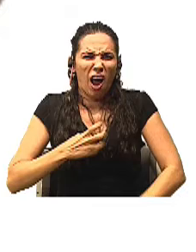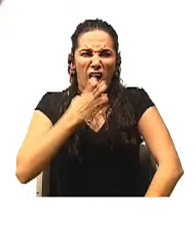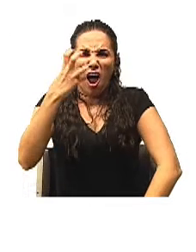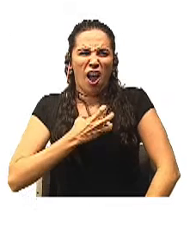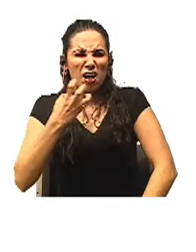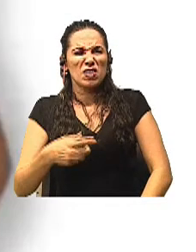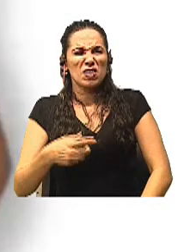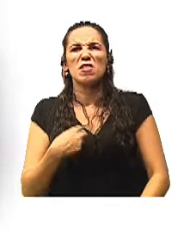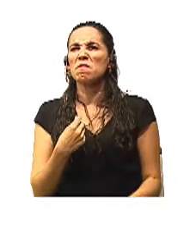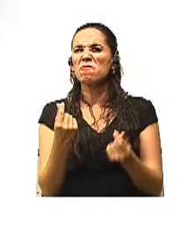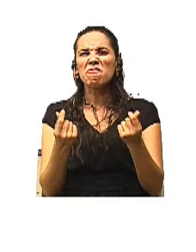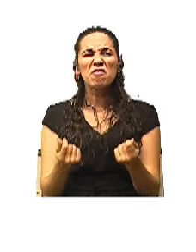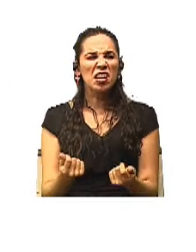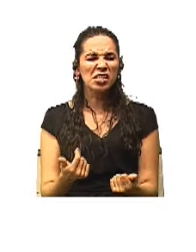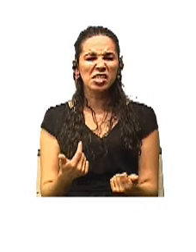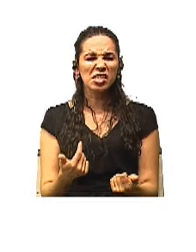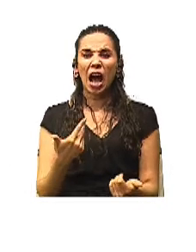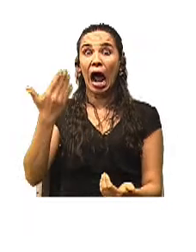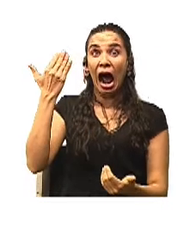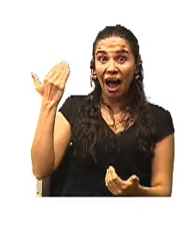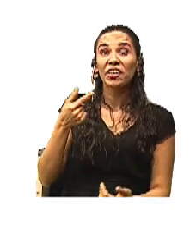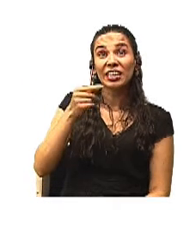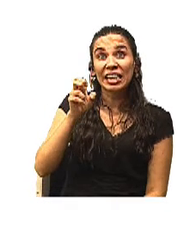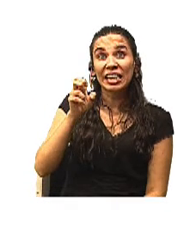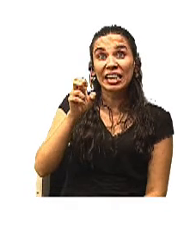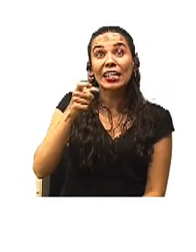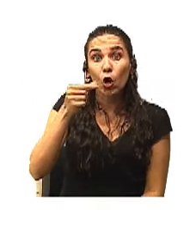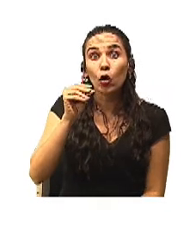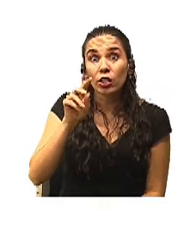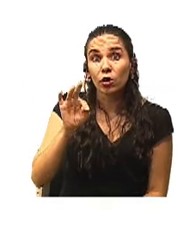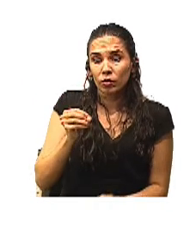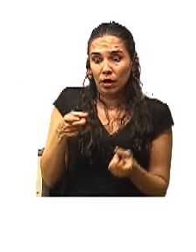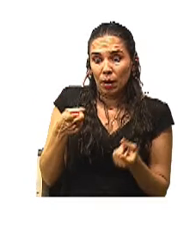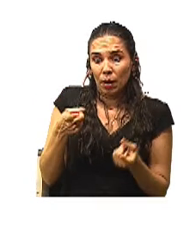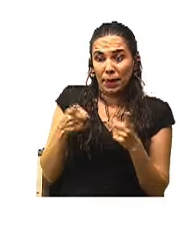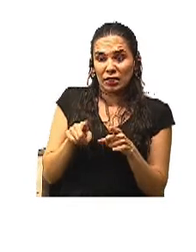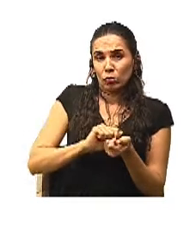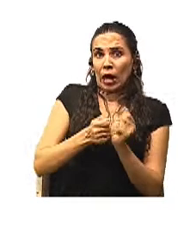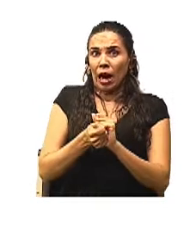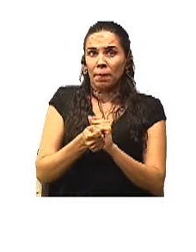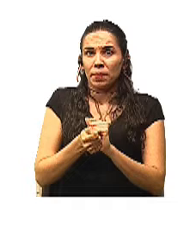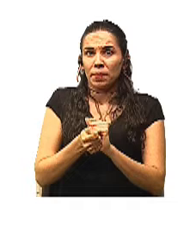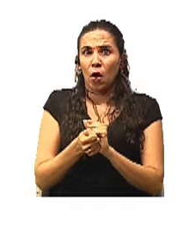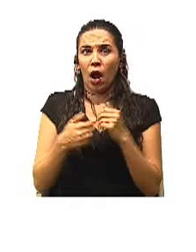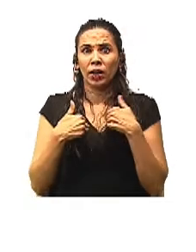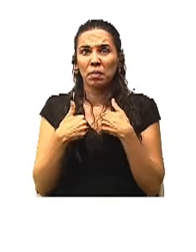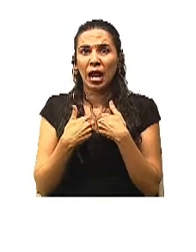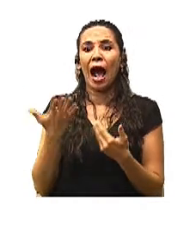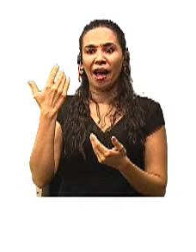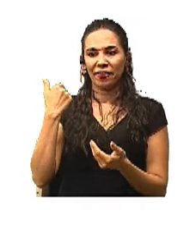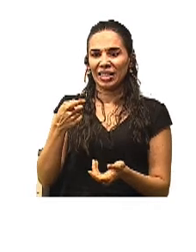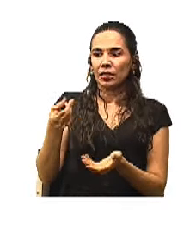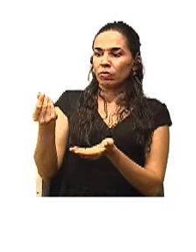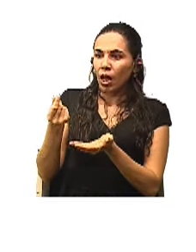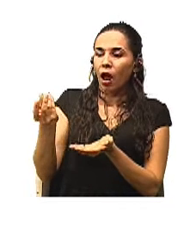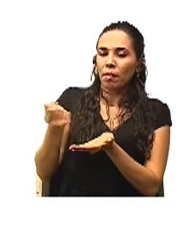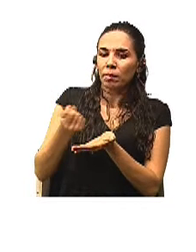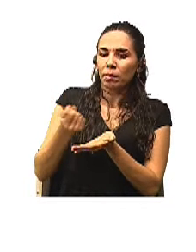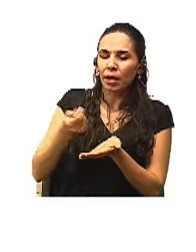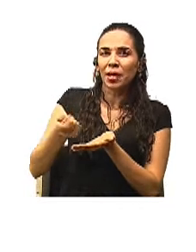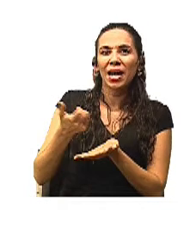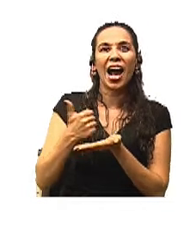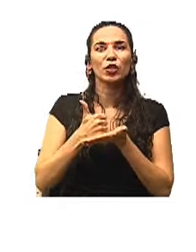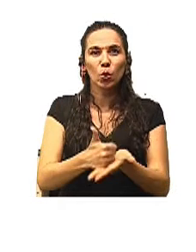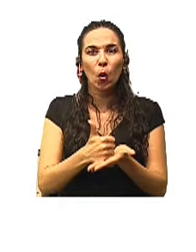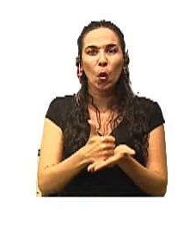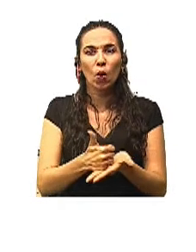situación financiera, ya que antes de que Gregorio sufriera su metamorfosis, él era el único sustento de su familia, y ahora